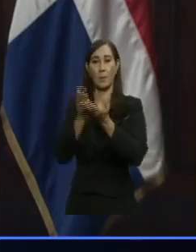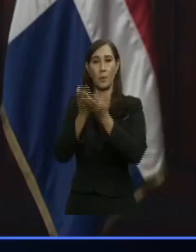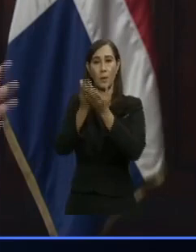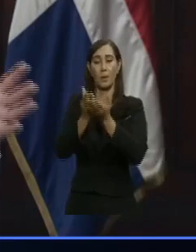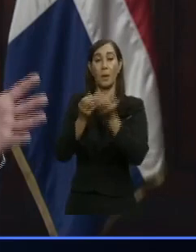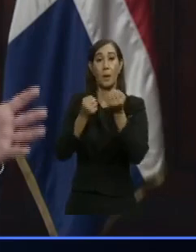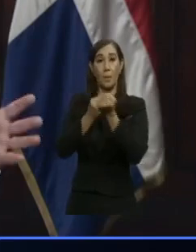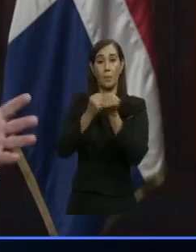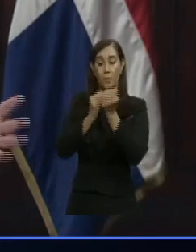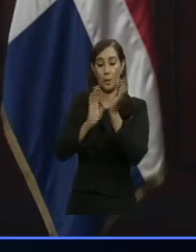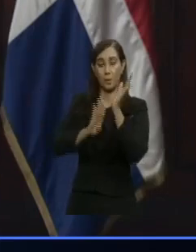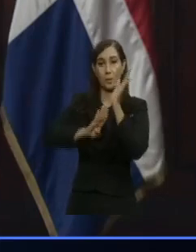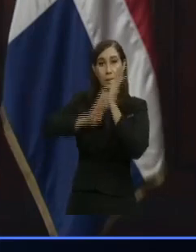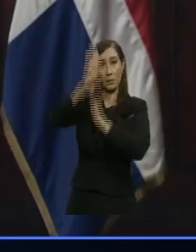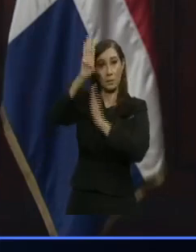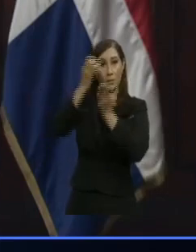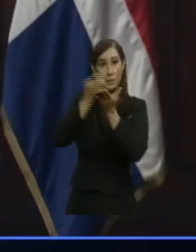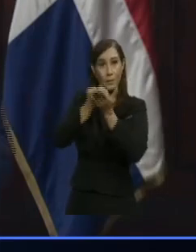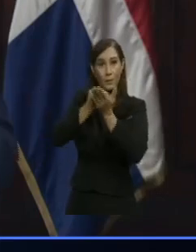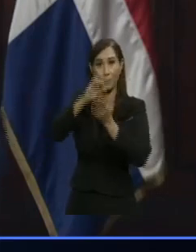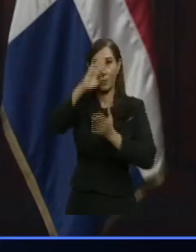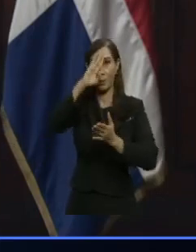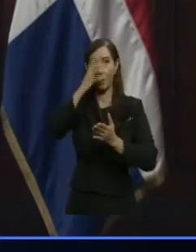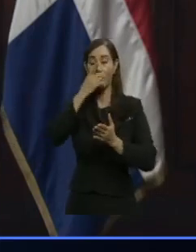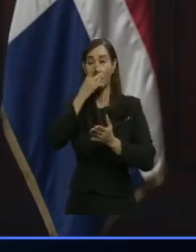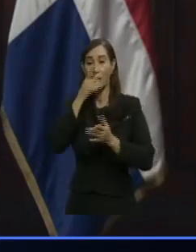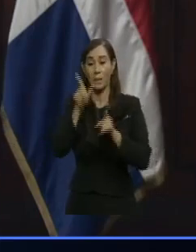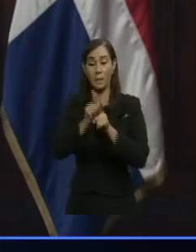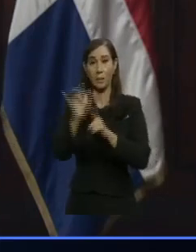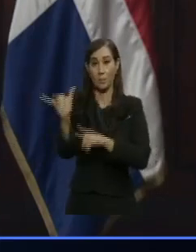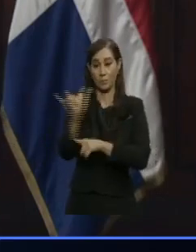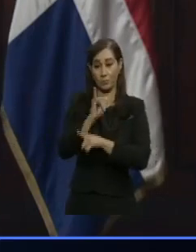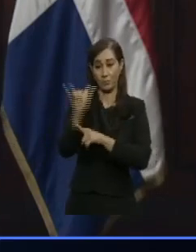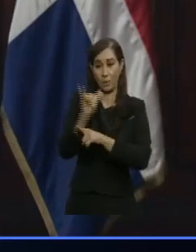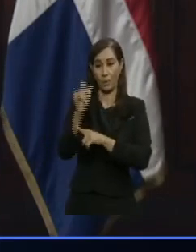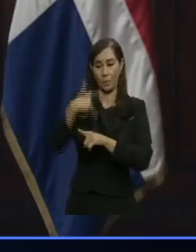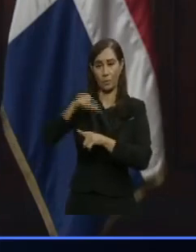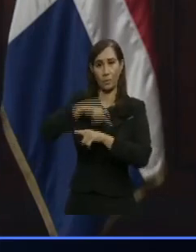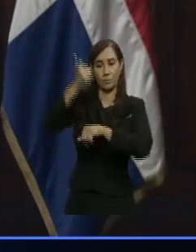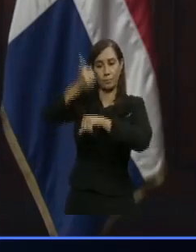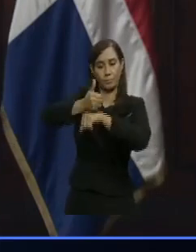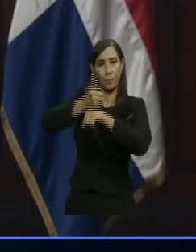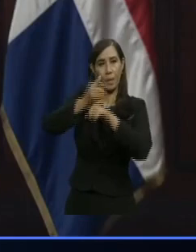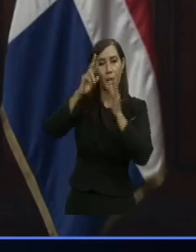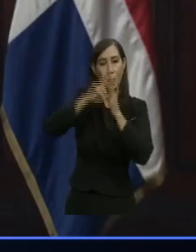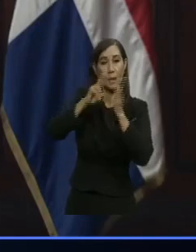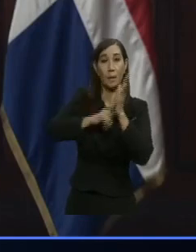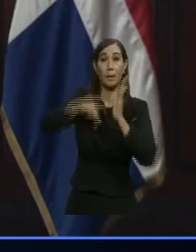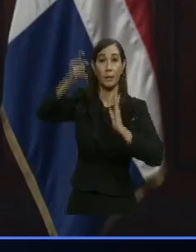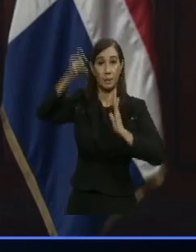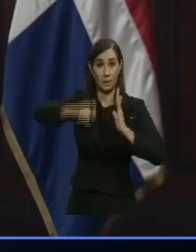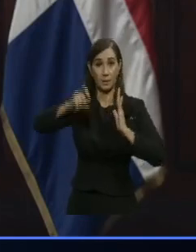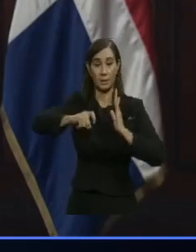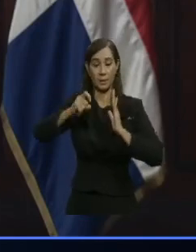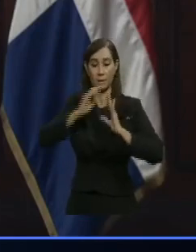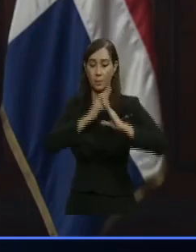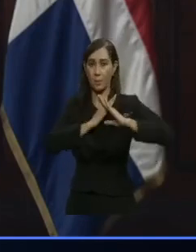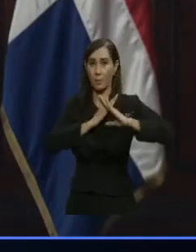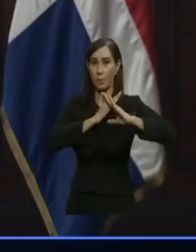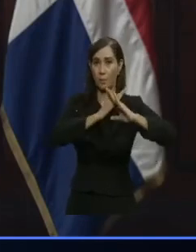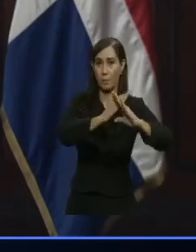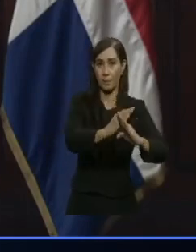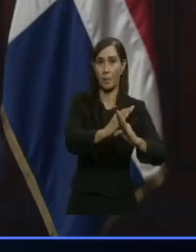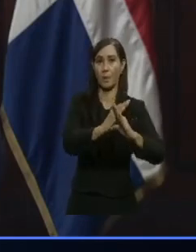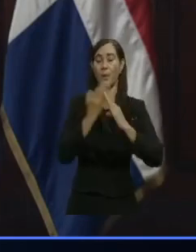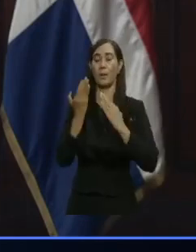precio del mercado y eso también hizo un área enorme en todos los productos en ese momento lo de lo de él